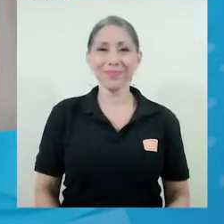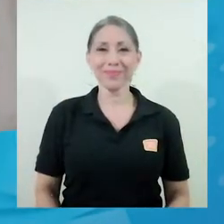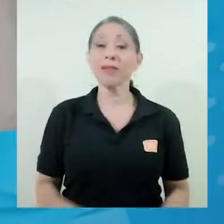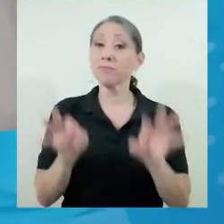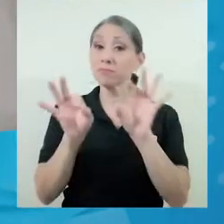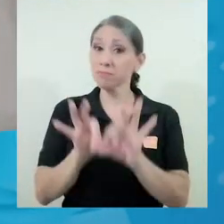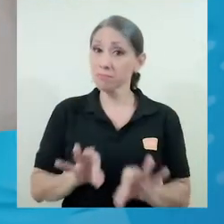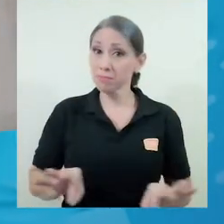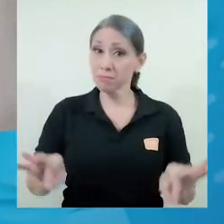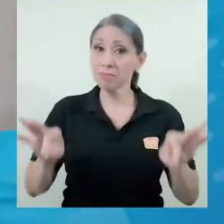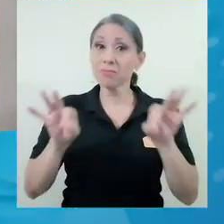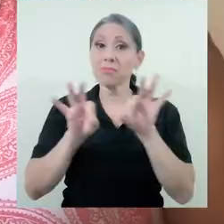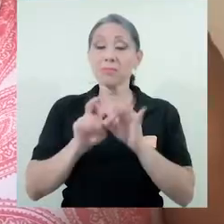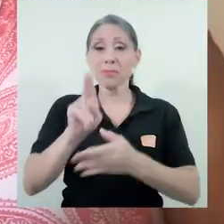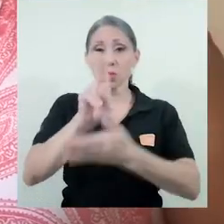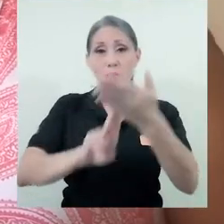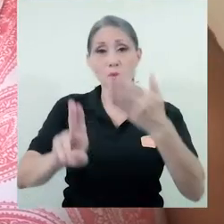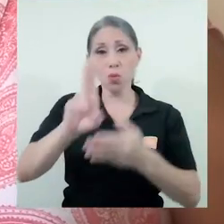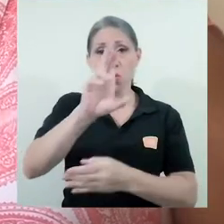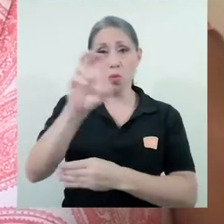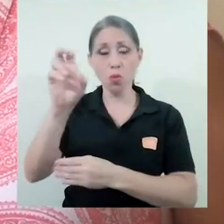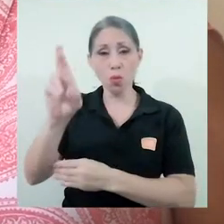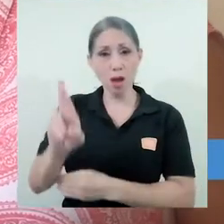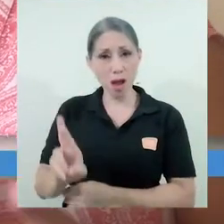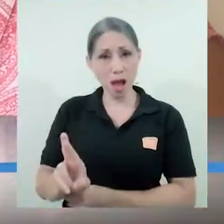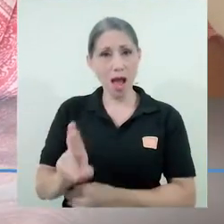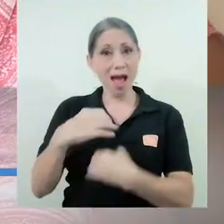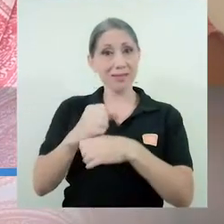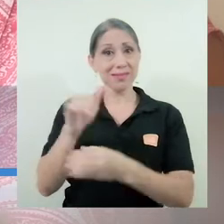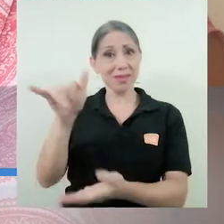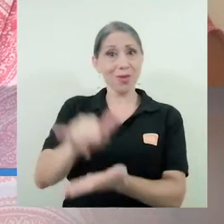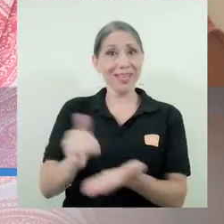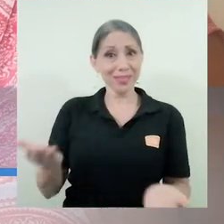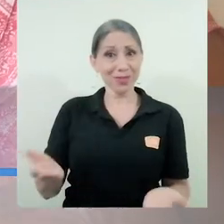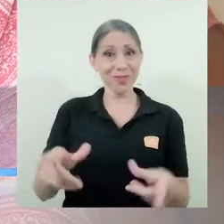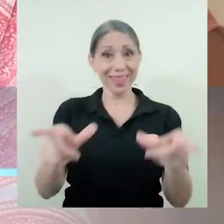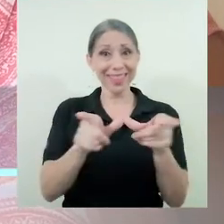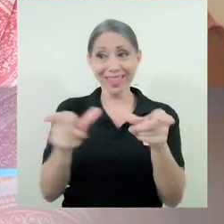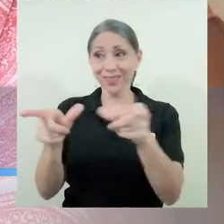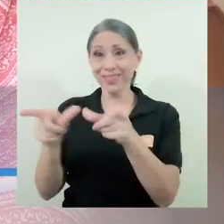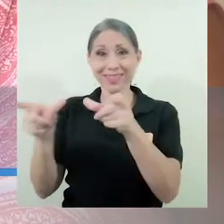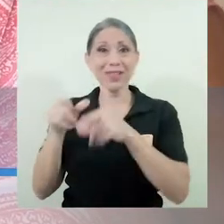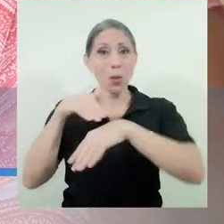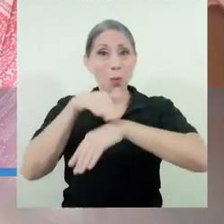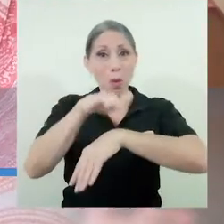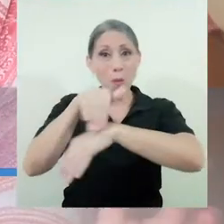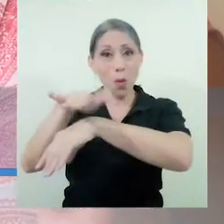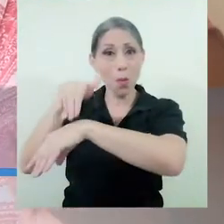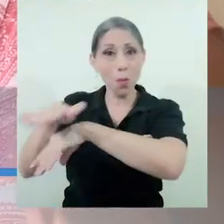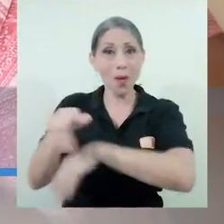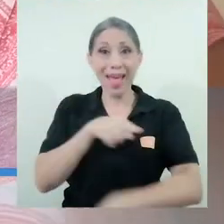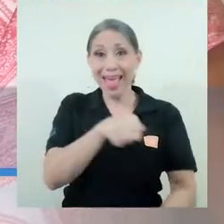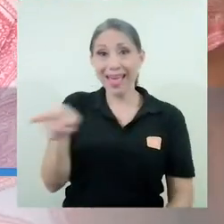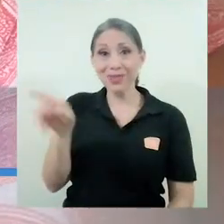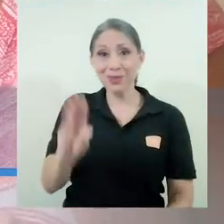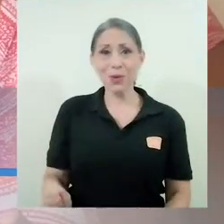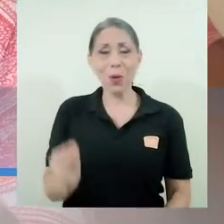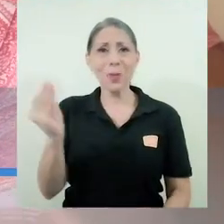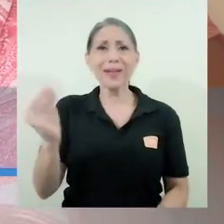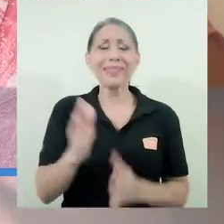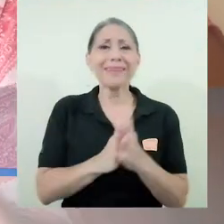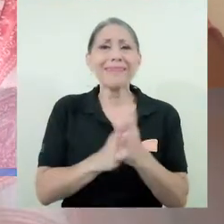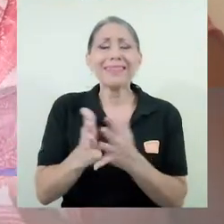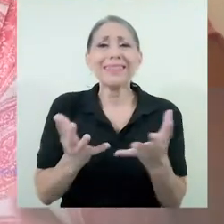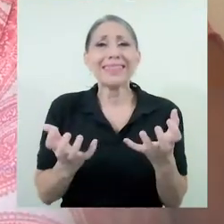Muy importante que la Universidad de Costa Rica esté haciendo esto, de enviar los títulos, pues yo creo que estos jóvenes